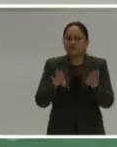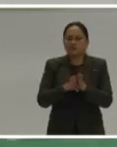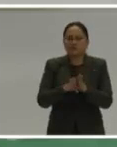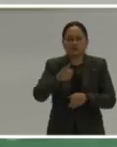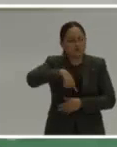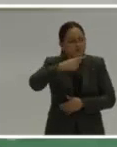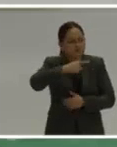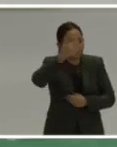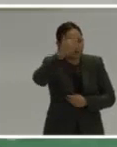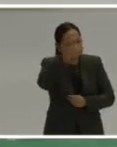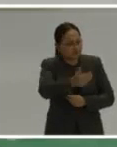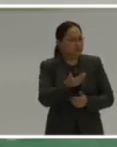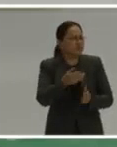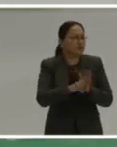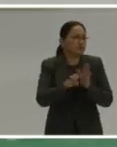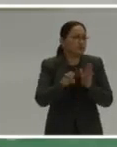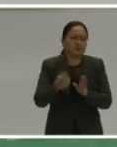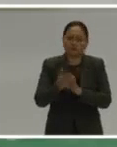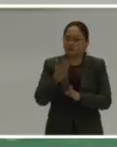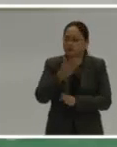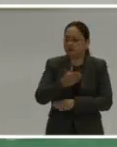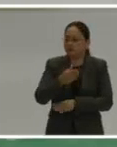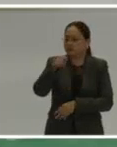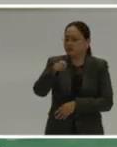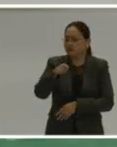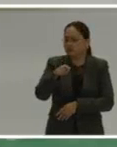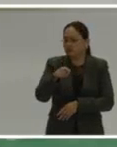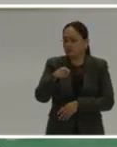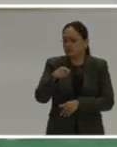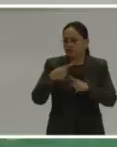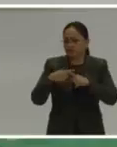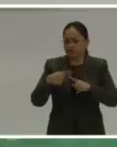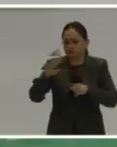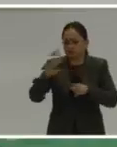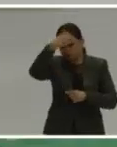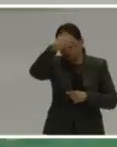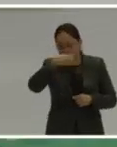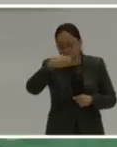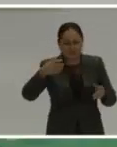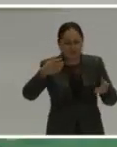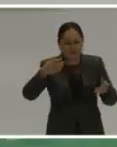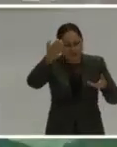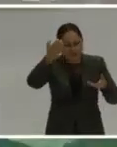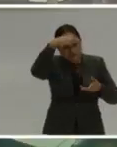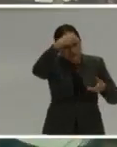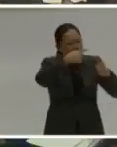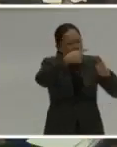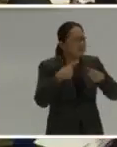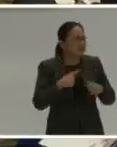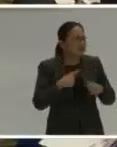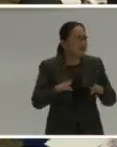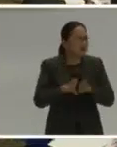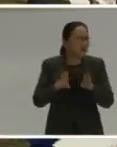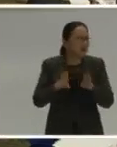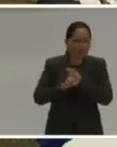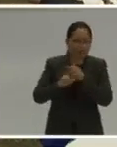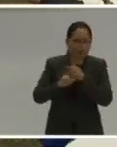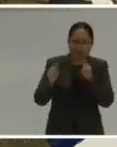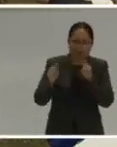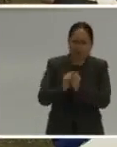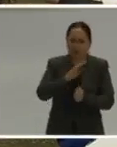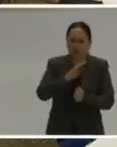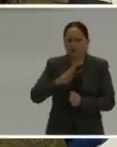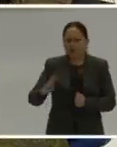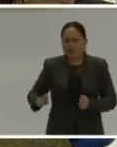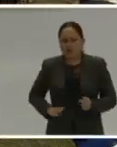por ejemplo, con el caso de Totoramarca, y también estos conflictos entre municipios y